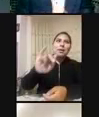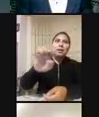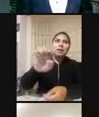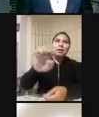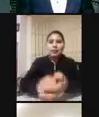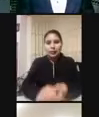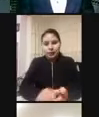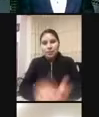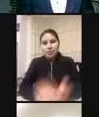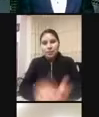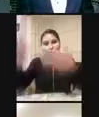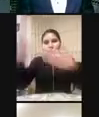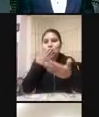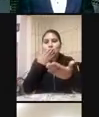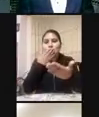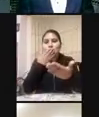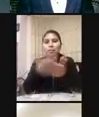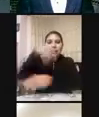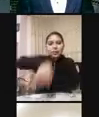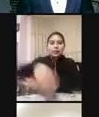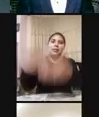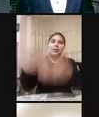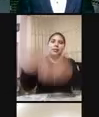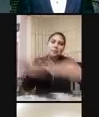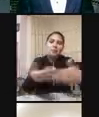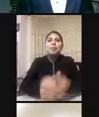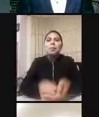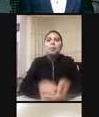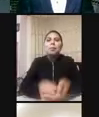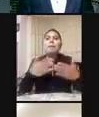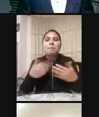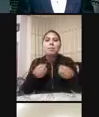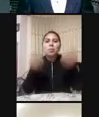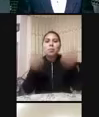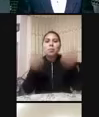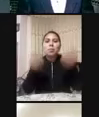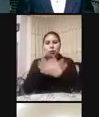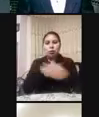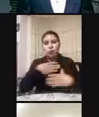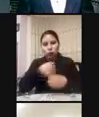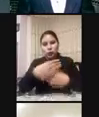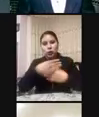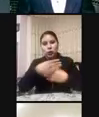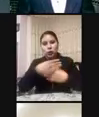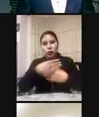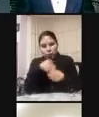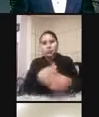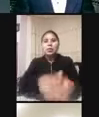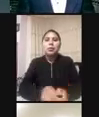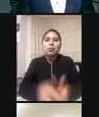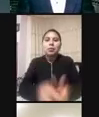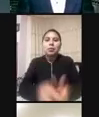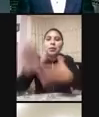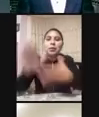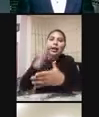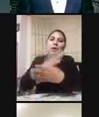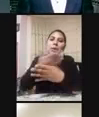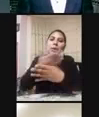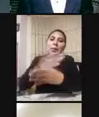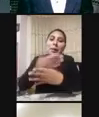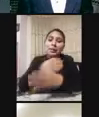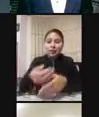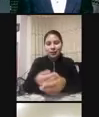noches. Buenas noches, ¿cómo están? Mucho gusto acá de estar con ustedes compartiendo esta noche con muchos conocimientos,